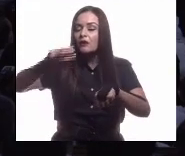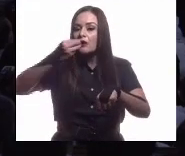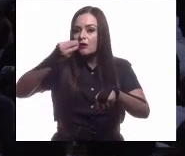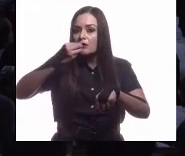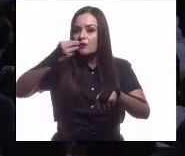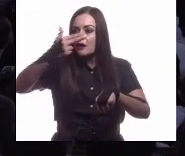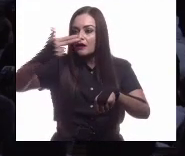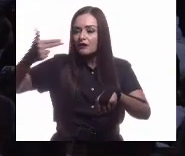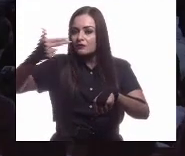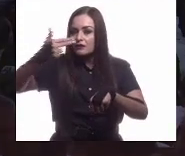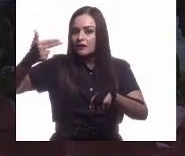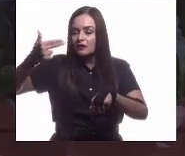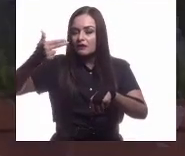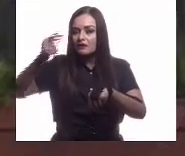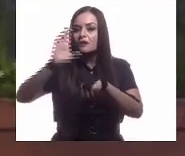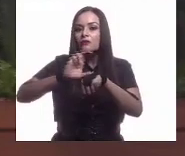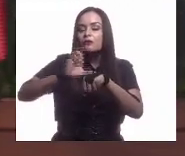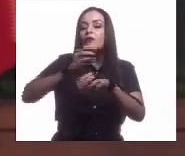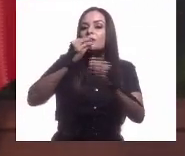de hotel ocupado diario?